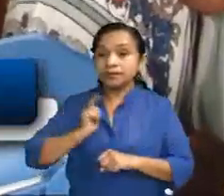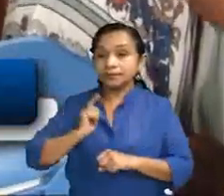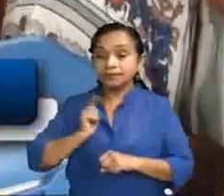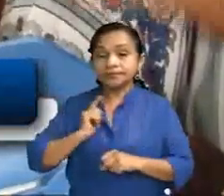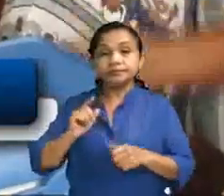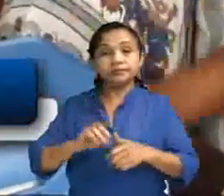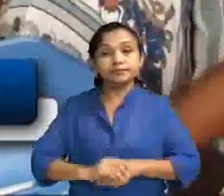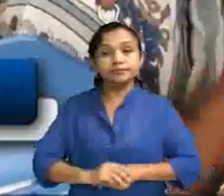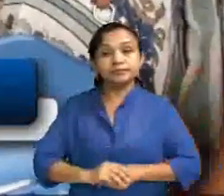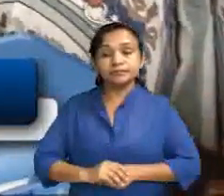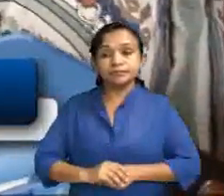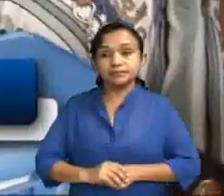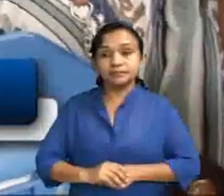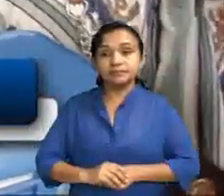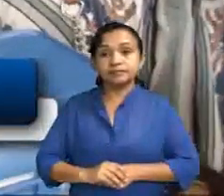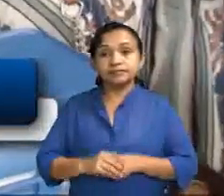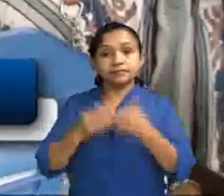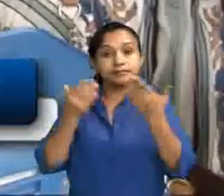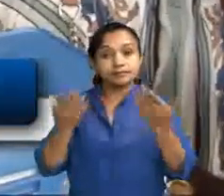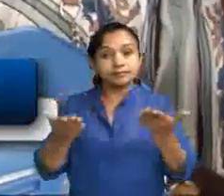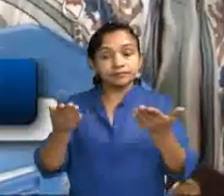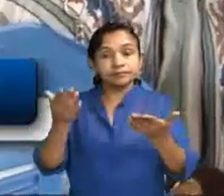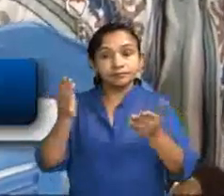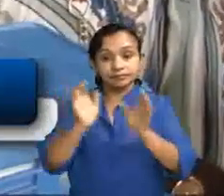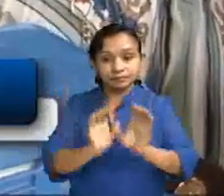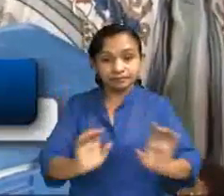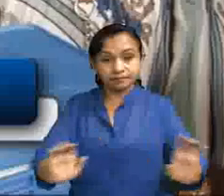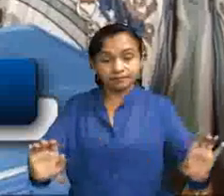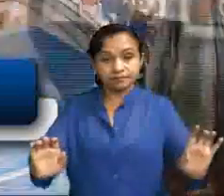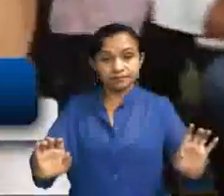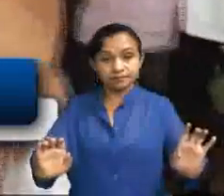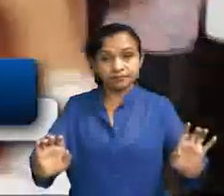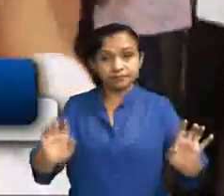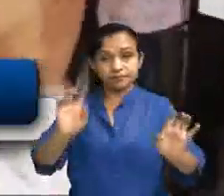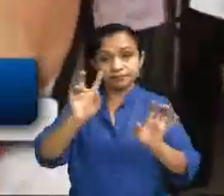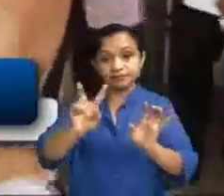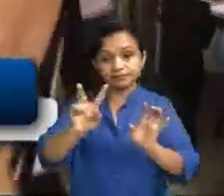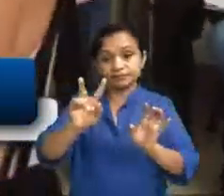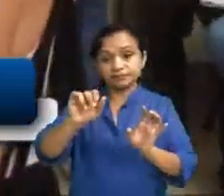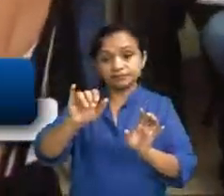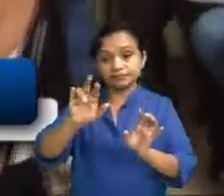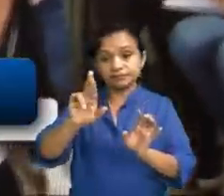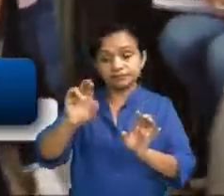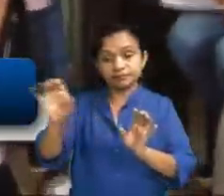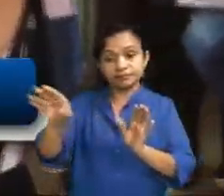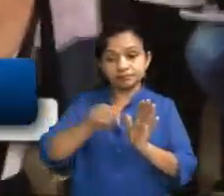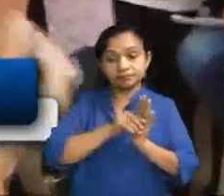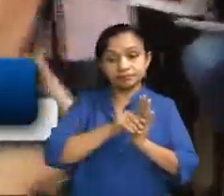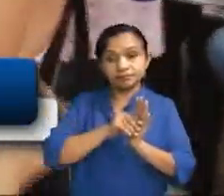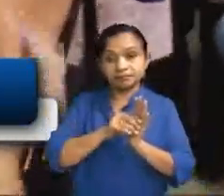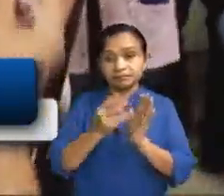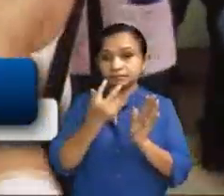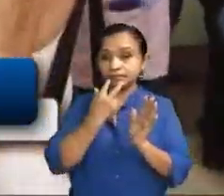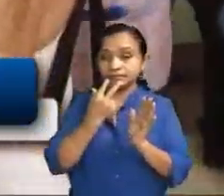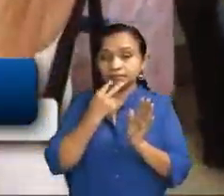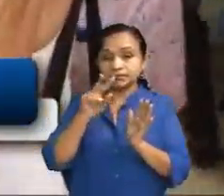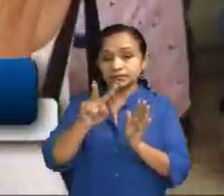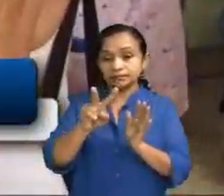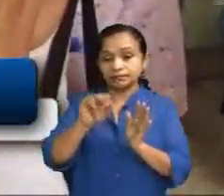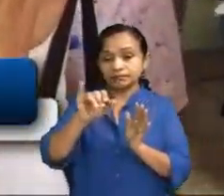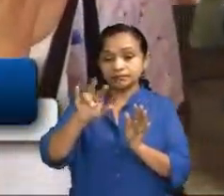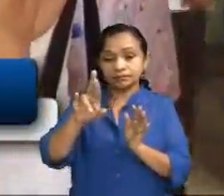Esto es si él es afectado por lo que es el virus de la poliomielitis. Ya, si él no se ve afectado por esta